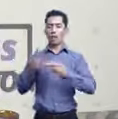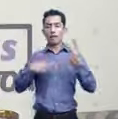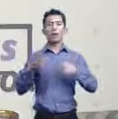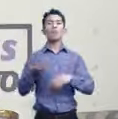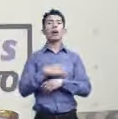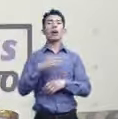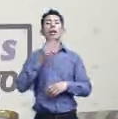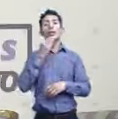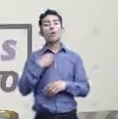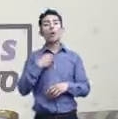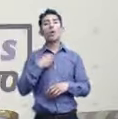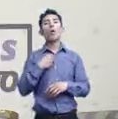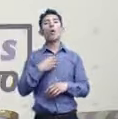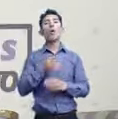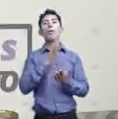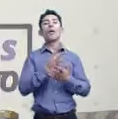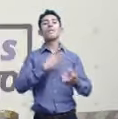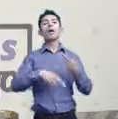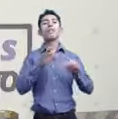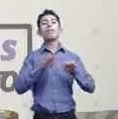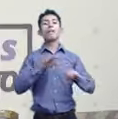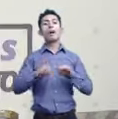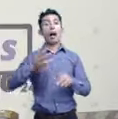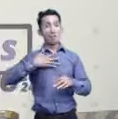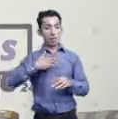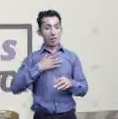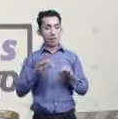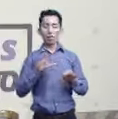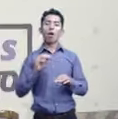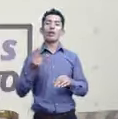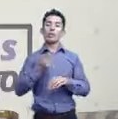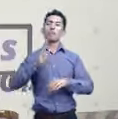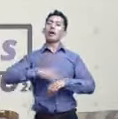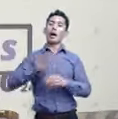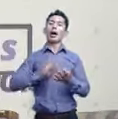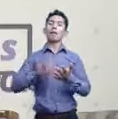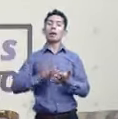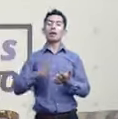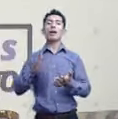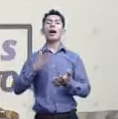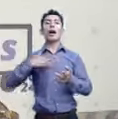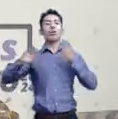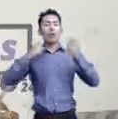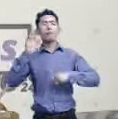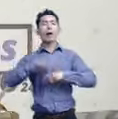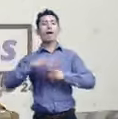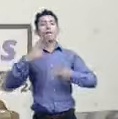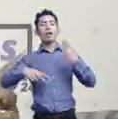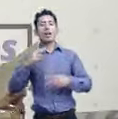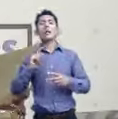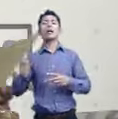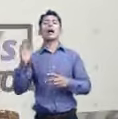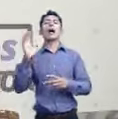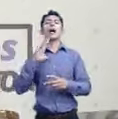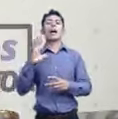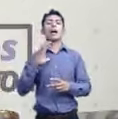seguir dependiendo de las únicas fuentes de ingreso que nosotros tenemos. Necesitamos reforzar también nuestra red de turismo, creando